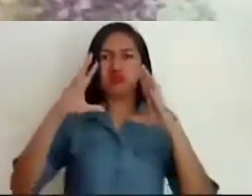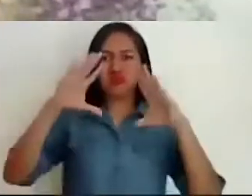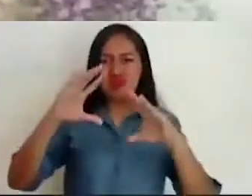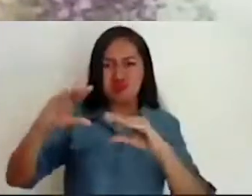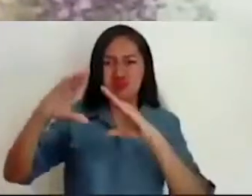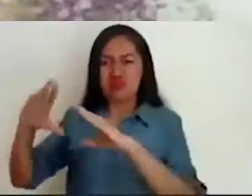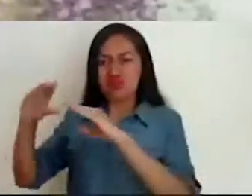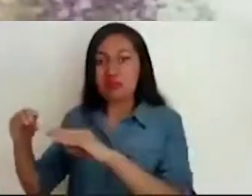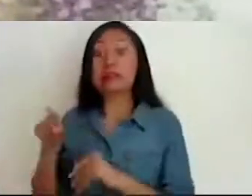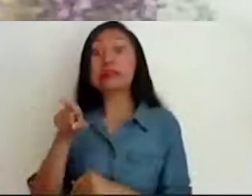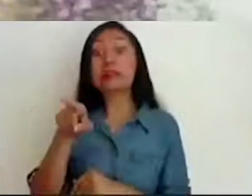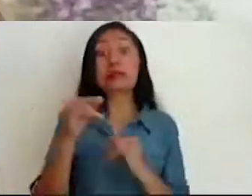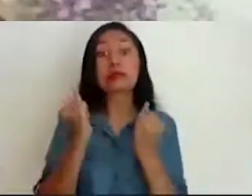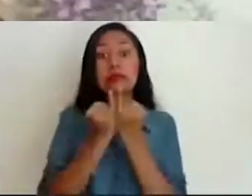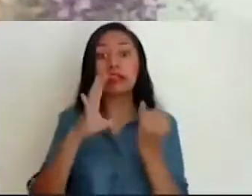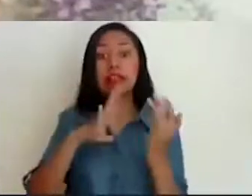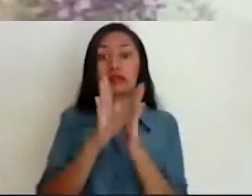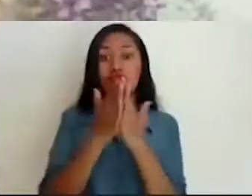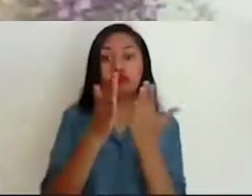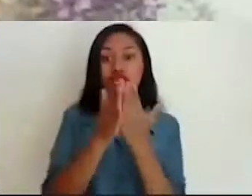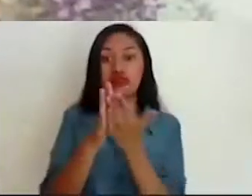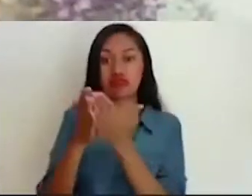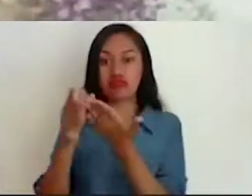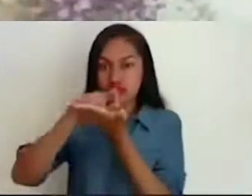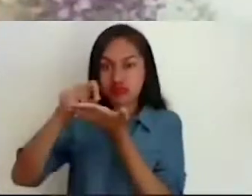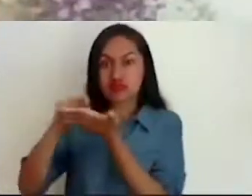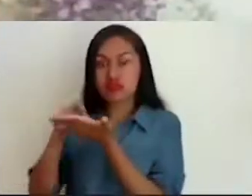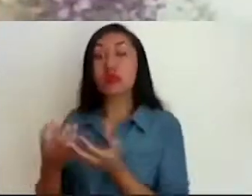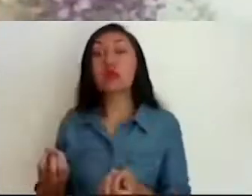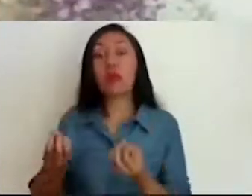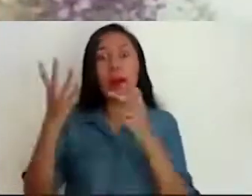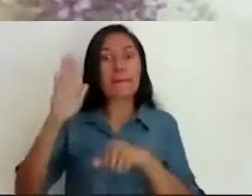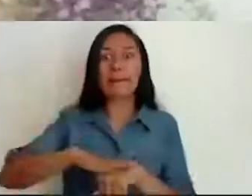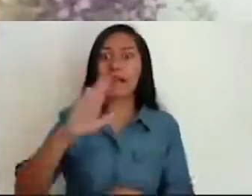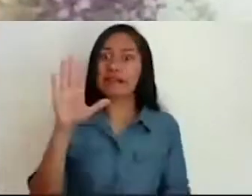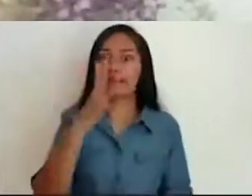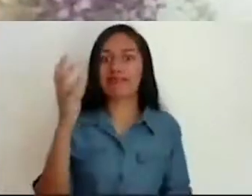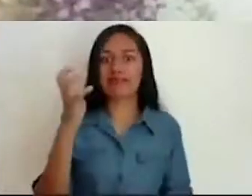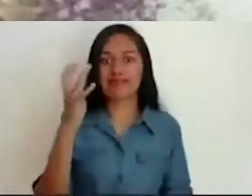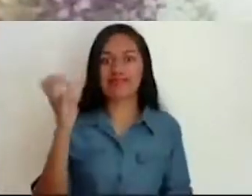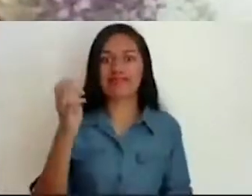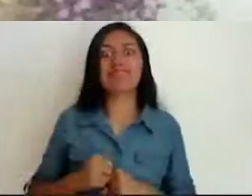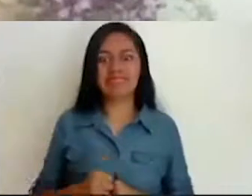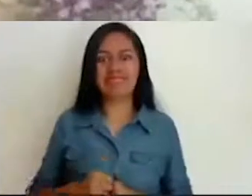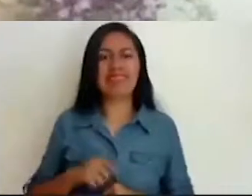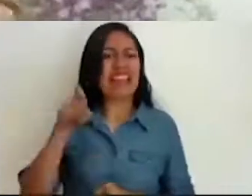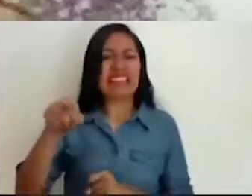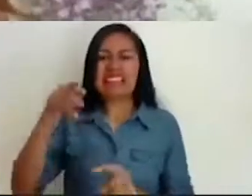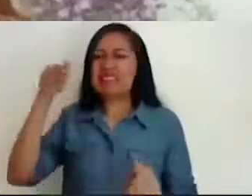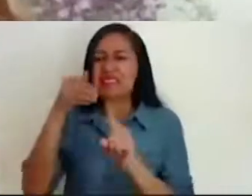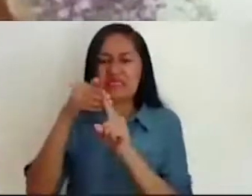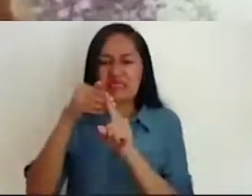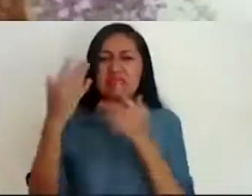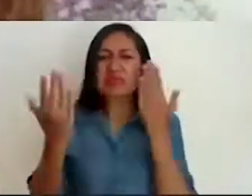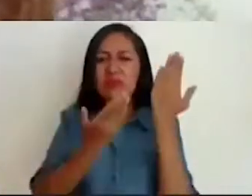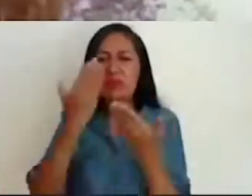400 publicaciones y bueno, se ha dedicado de lleno al estudio sobre el dolor de cabeza, sobre la migraña. Él, en ello